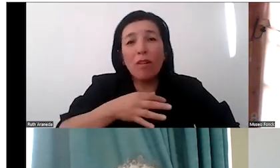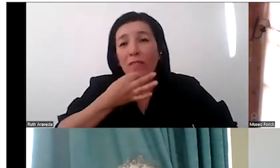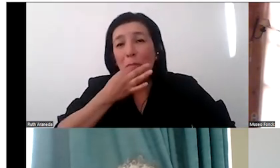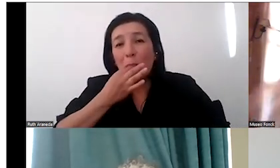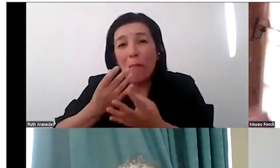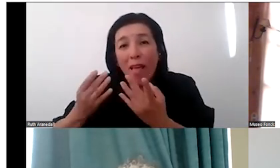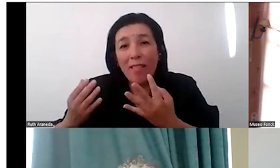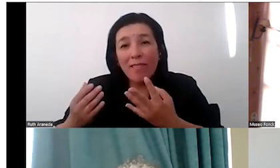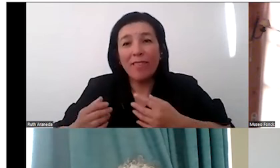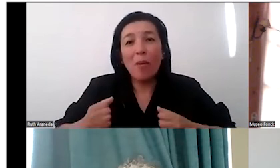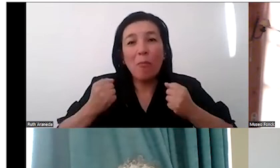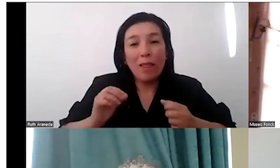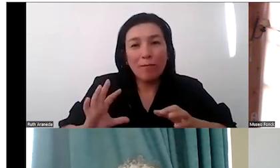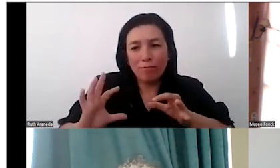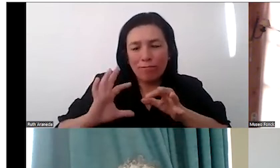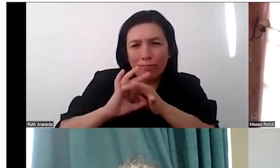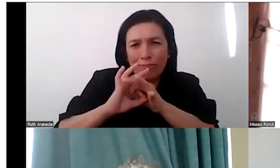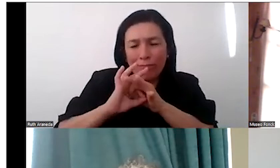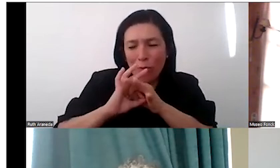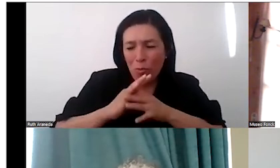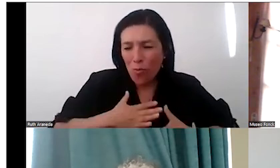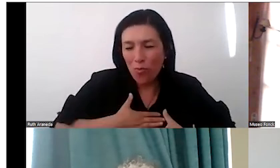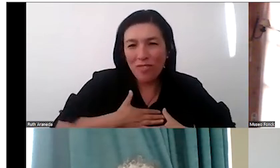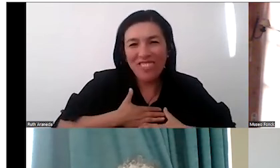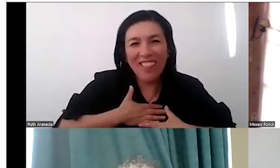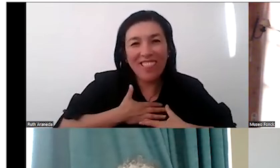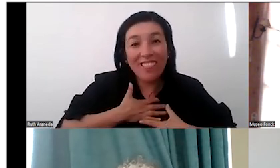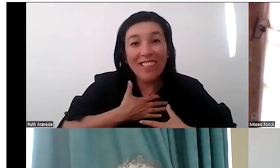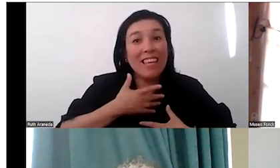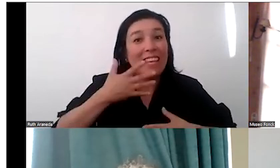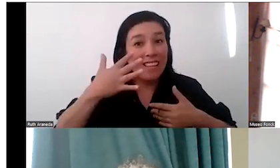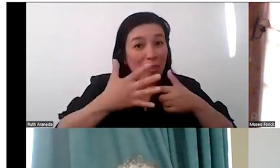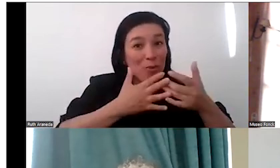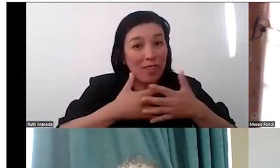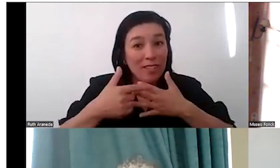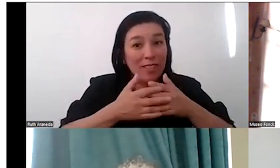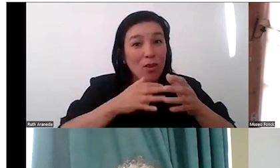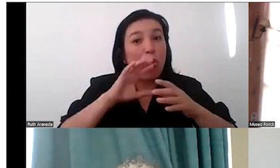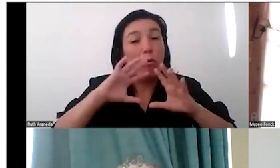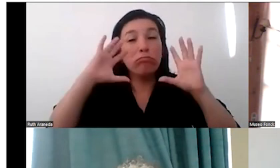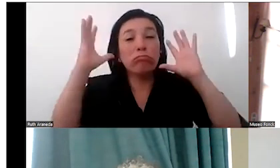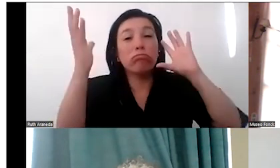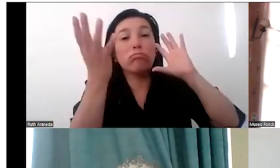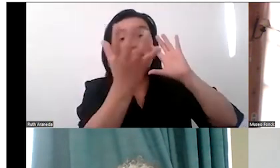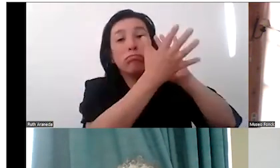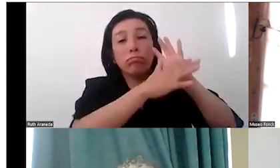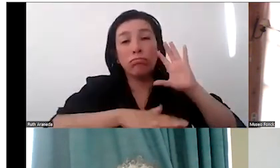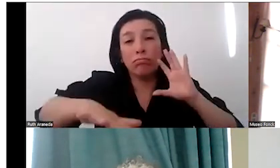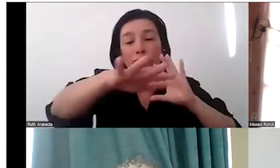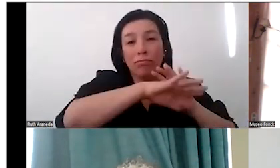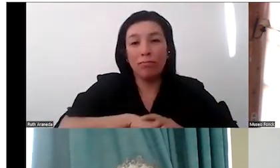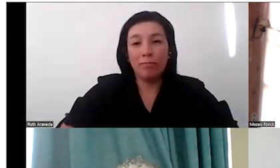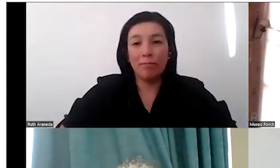se puede tener esa conexión más íntima con lo que es la naturaleza o el ecosistema en general.